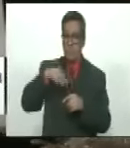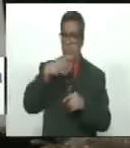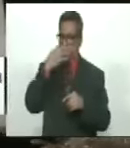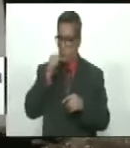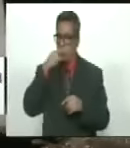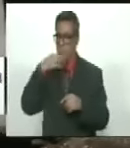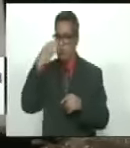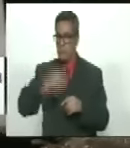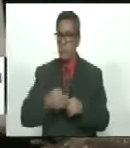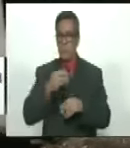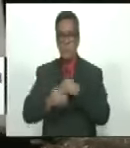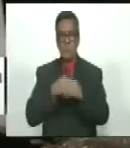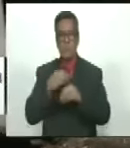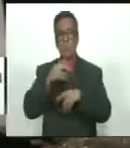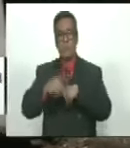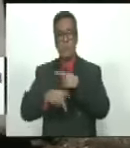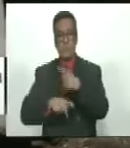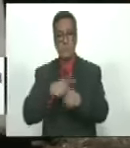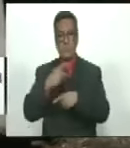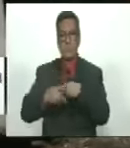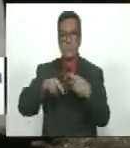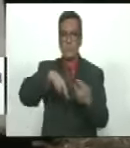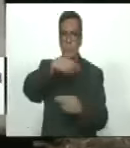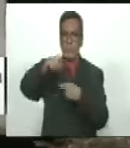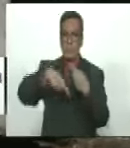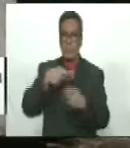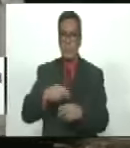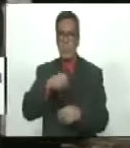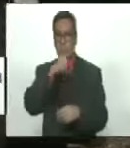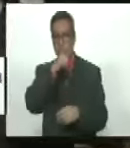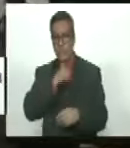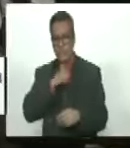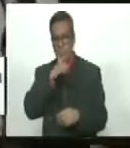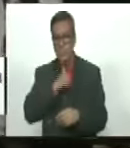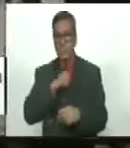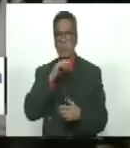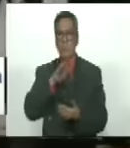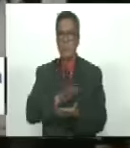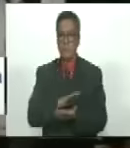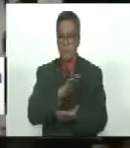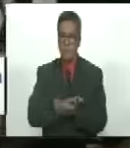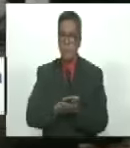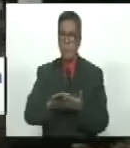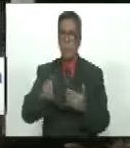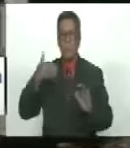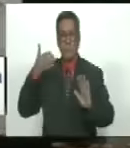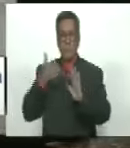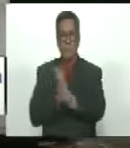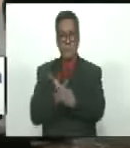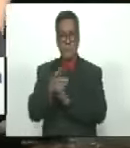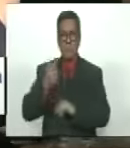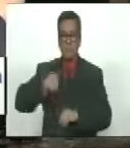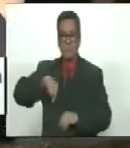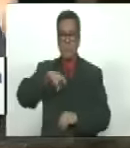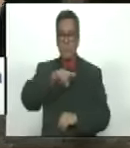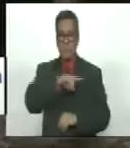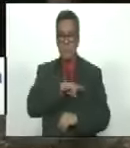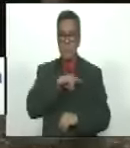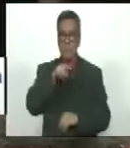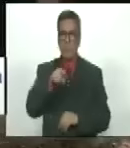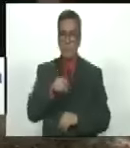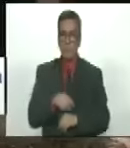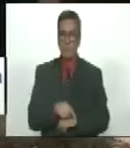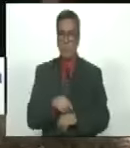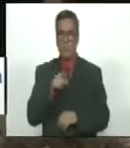entendemos. Porque esto ha sido un proceso, una revolución pacífica, lo que significa que nosotros vamos así